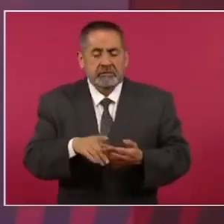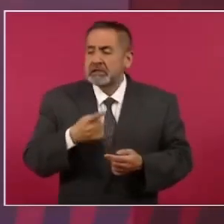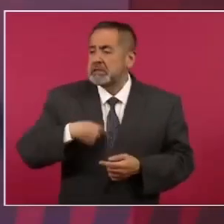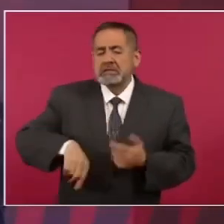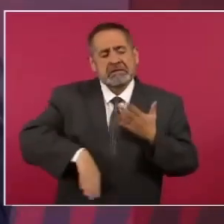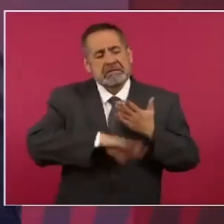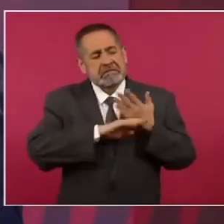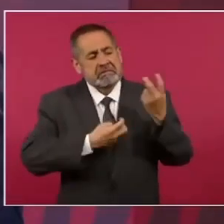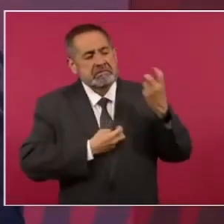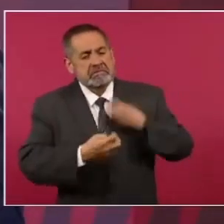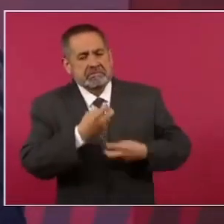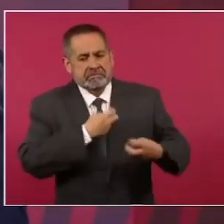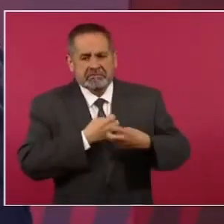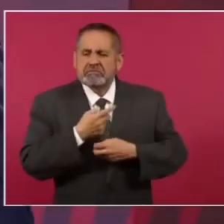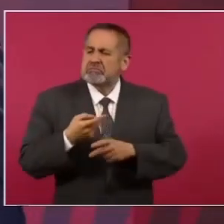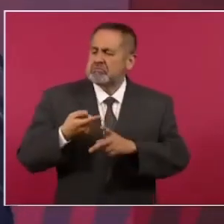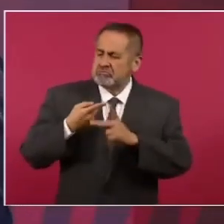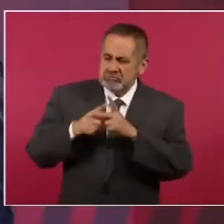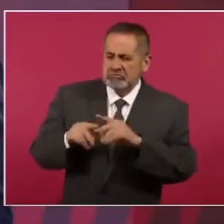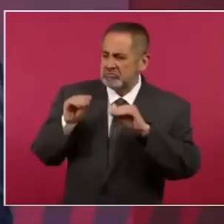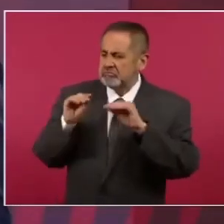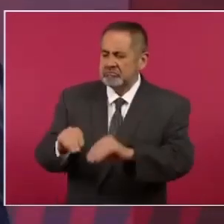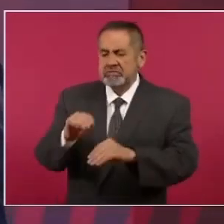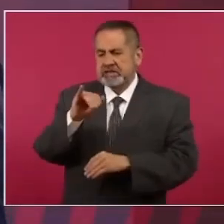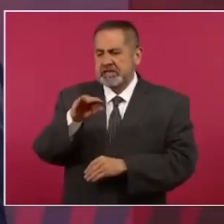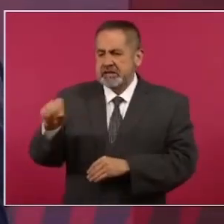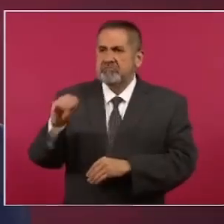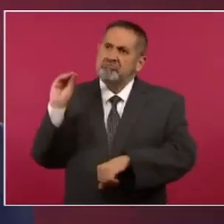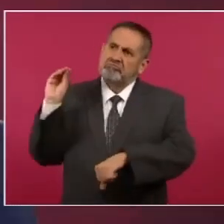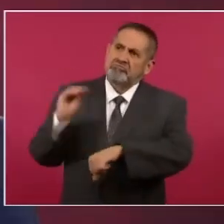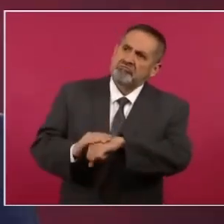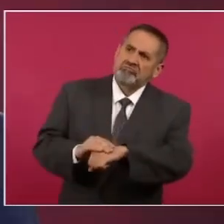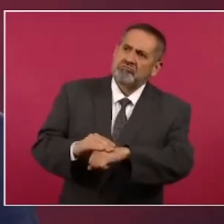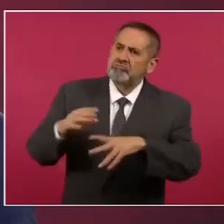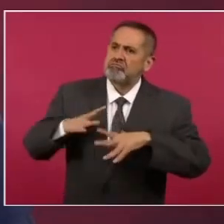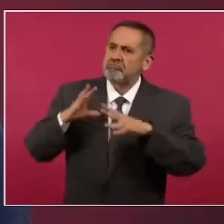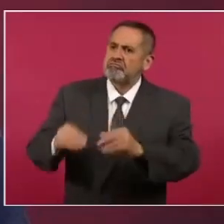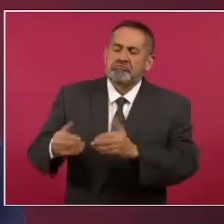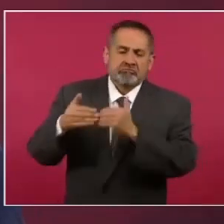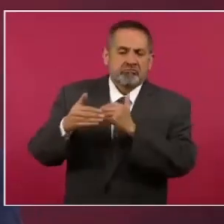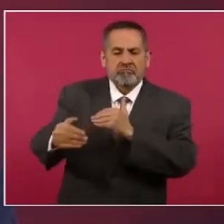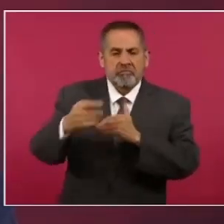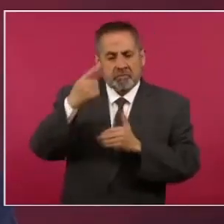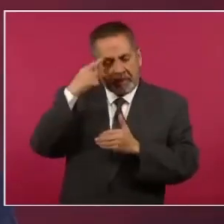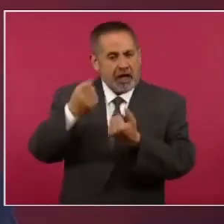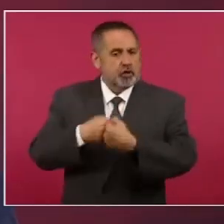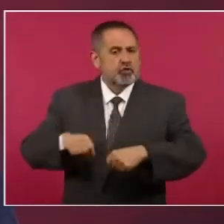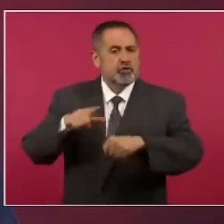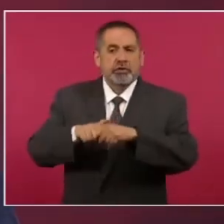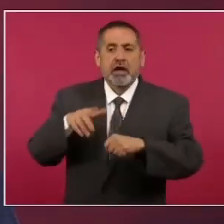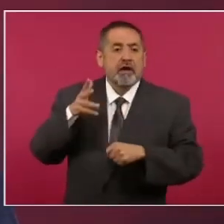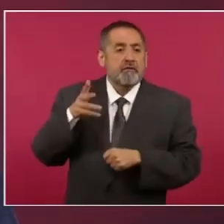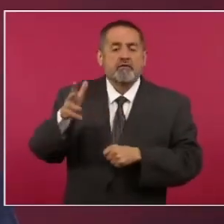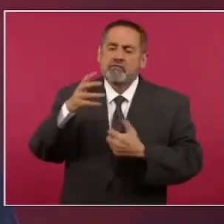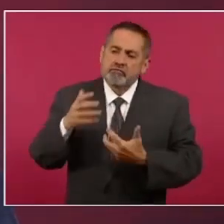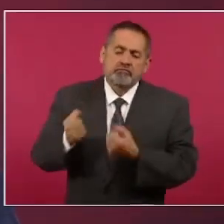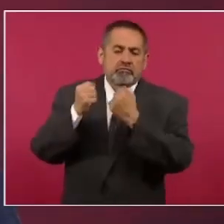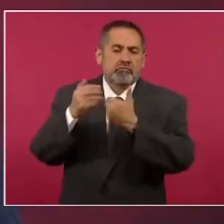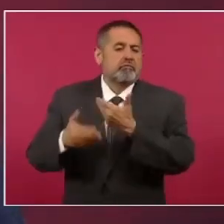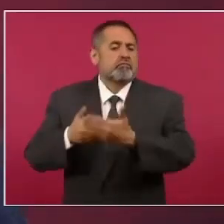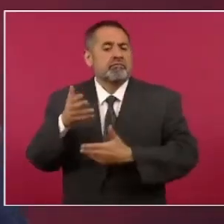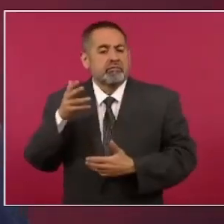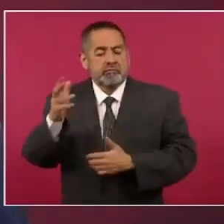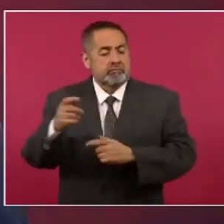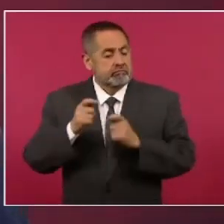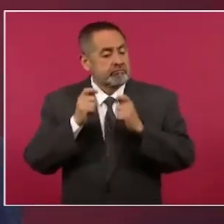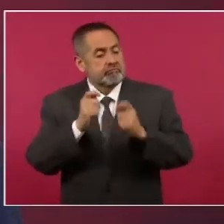pero al organizar y poner en marcha el seguro, dejaré una obra de trascendencia en materia social que salvará a mi gobierno ante la posteridad. Así que,